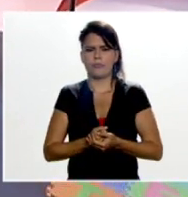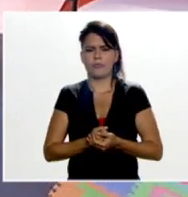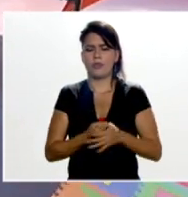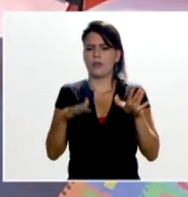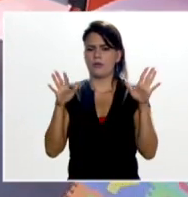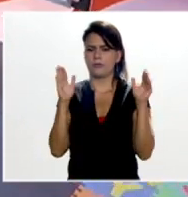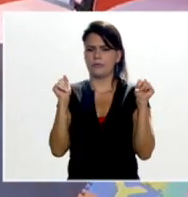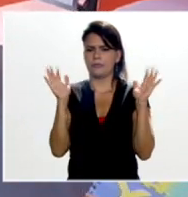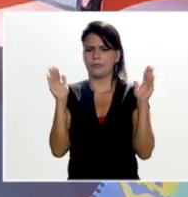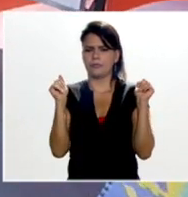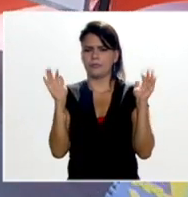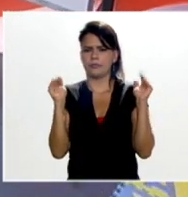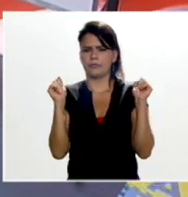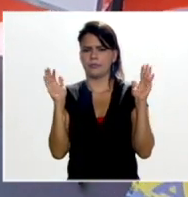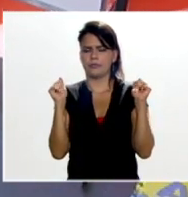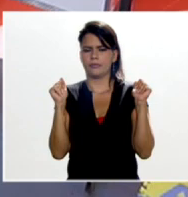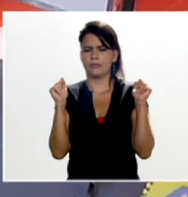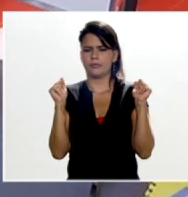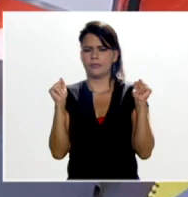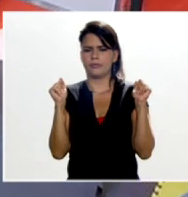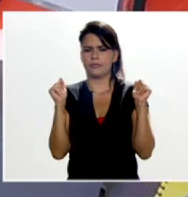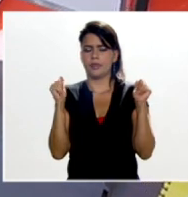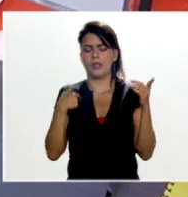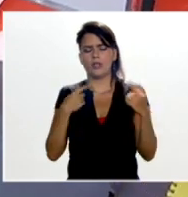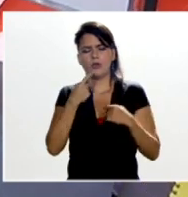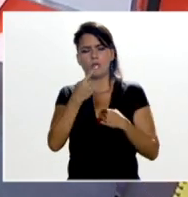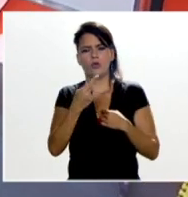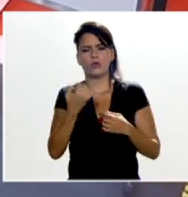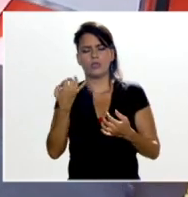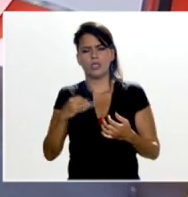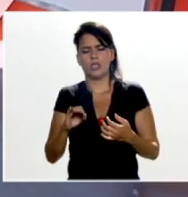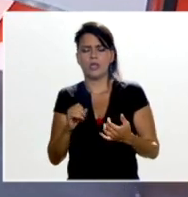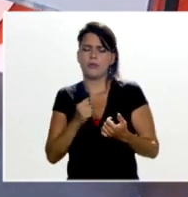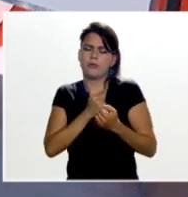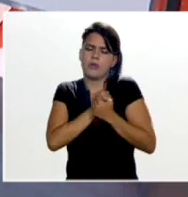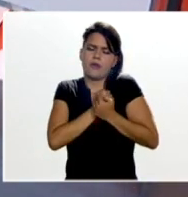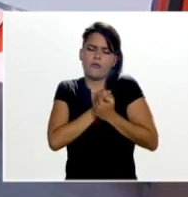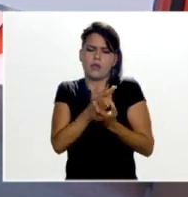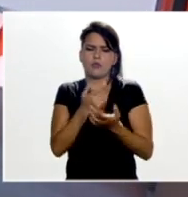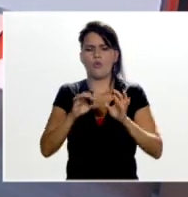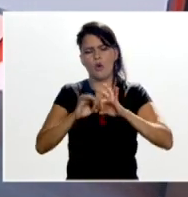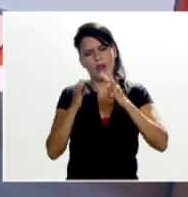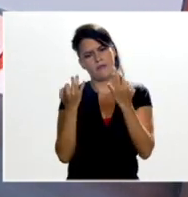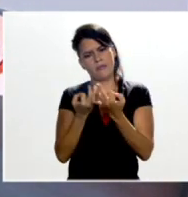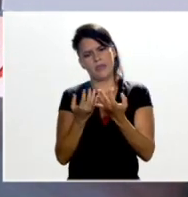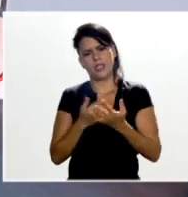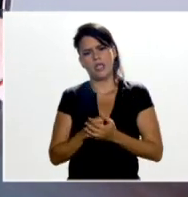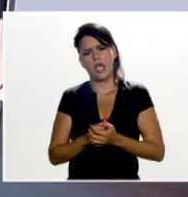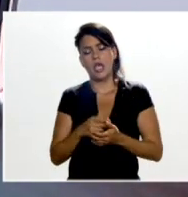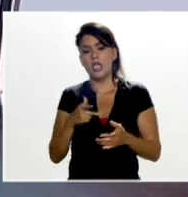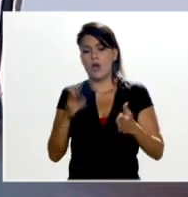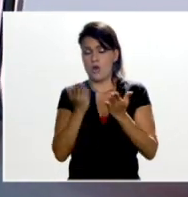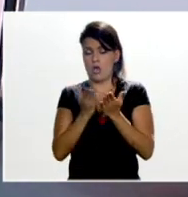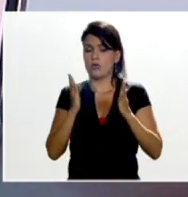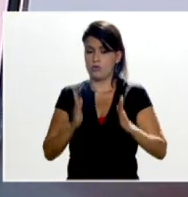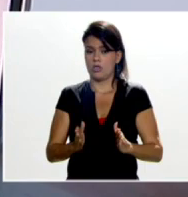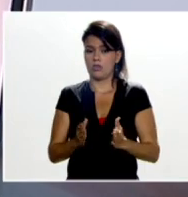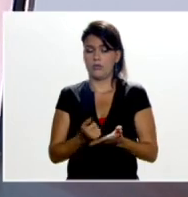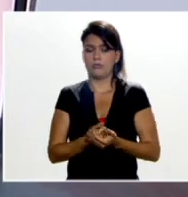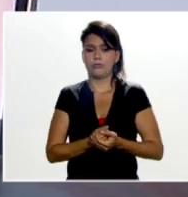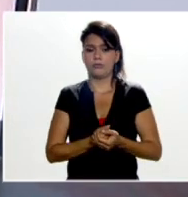me despido y le expreso como siempre mi afecto a la familia y a los estudiantes.